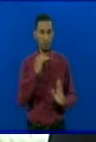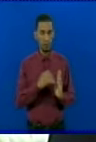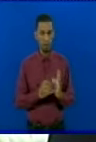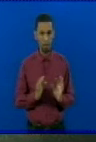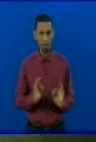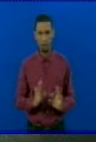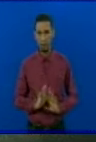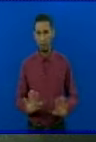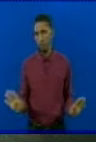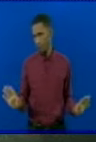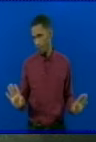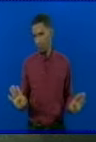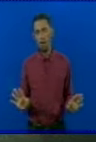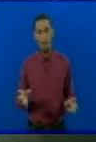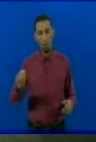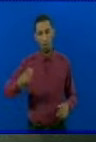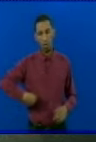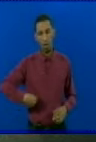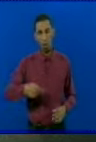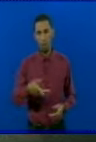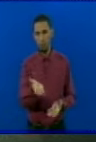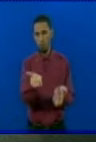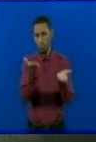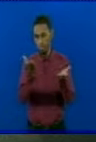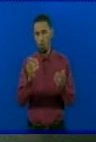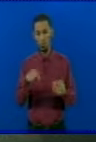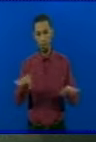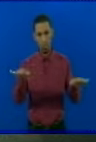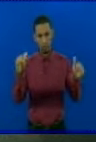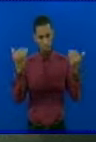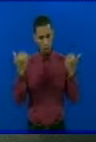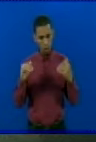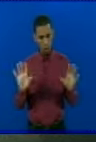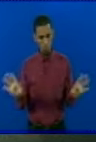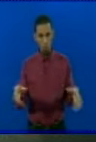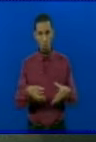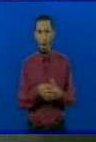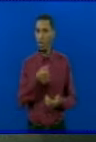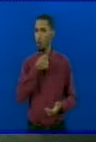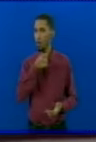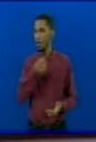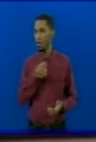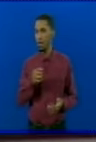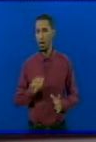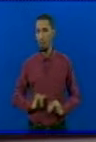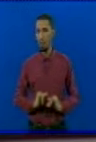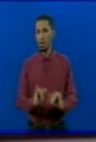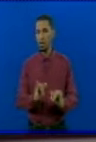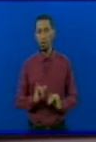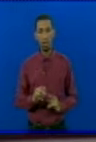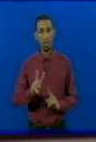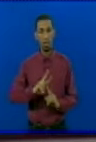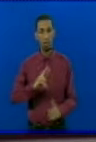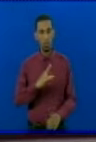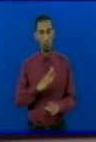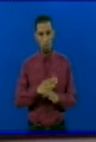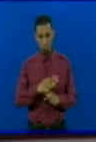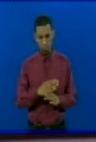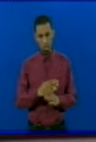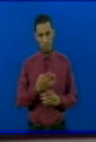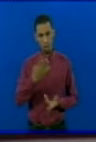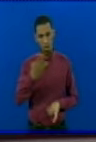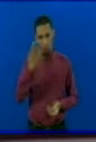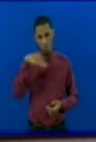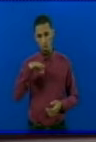Tenemos entonces la oportunidad con la presencia de ustedes y también con un equipo de periodistas del sistema informativo de Teleturquino, también del periódico